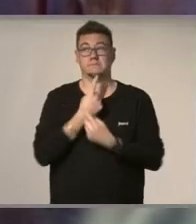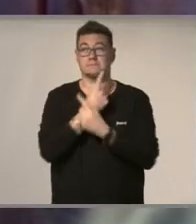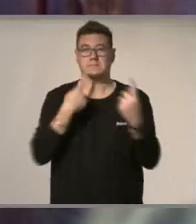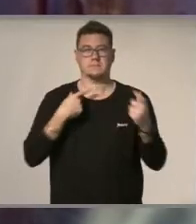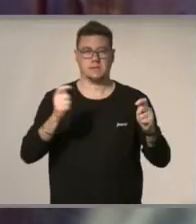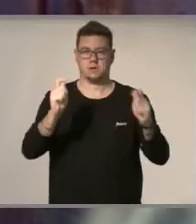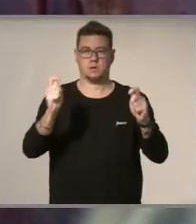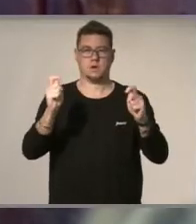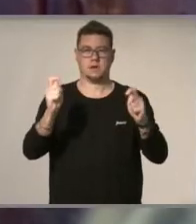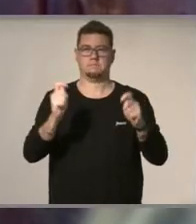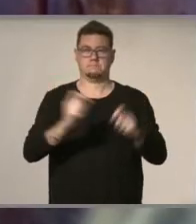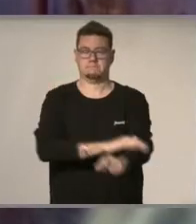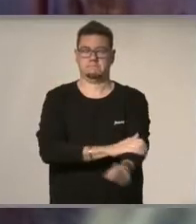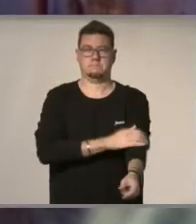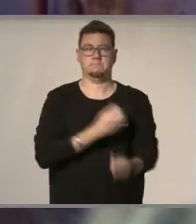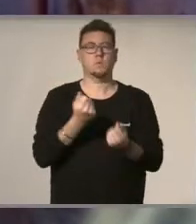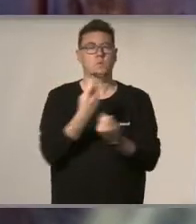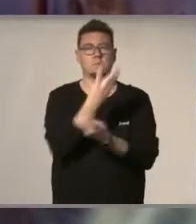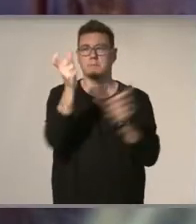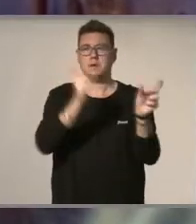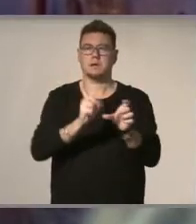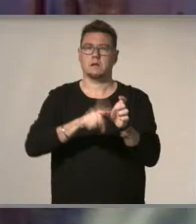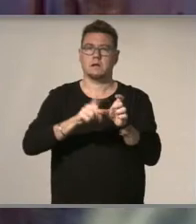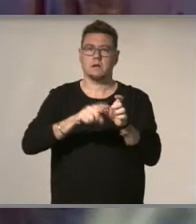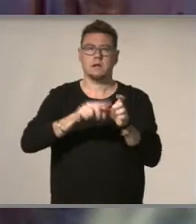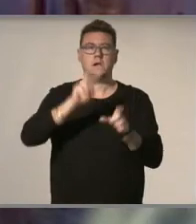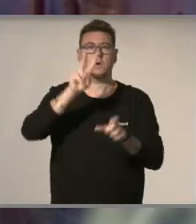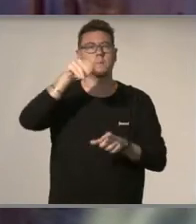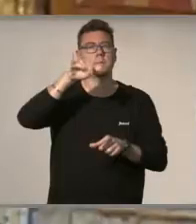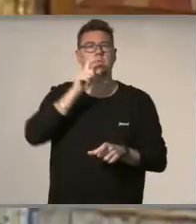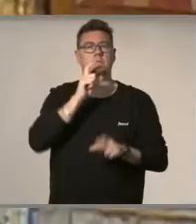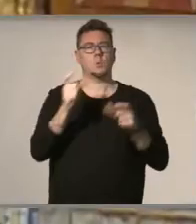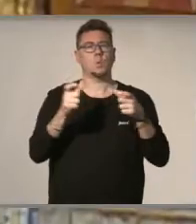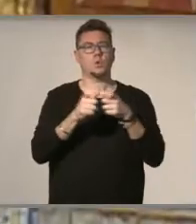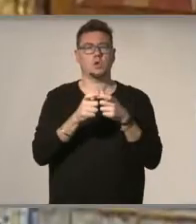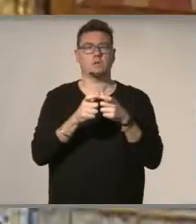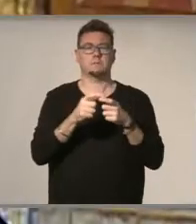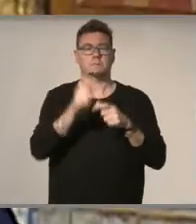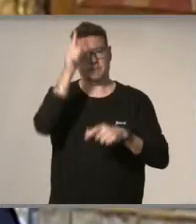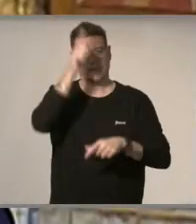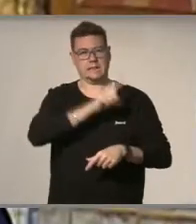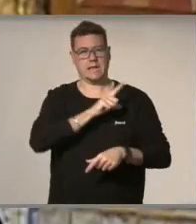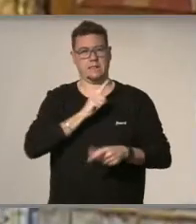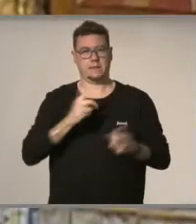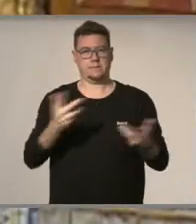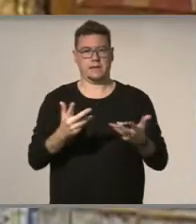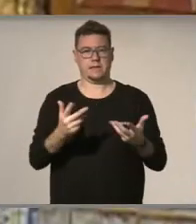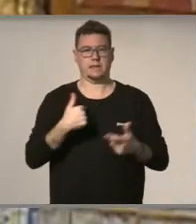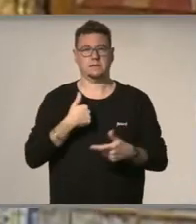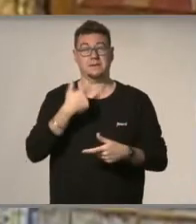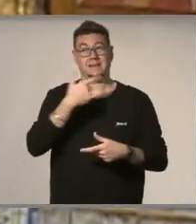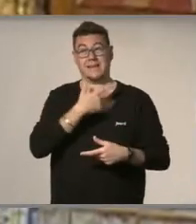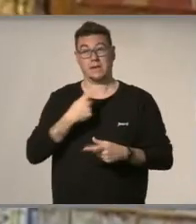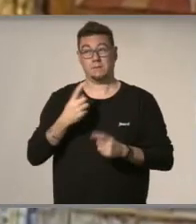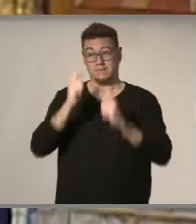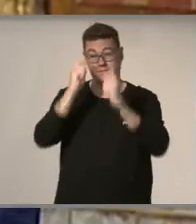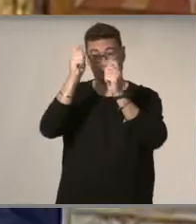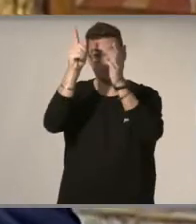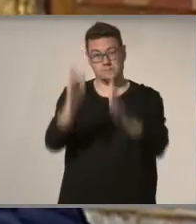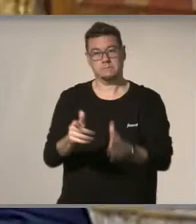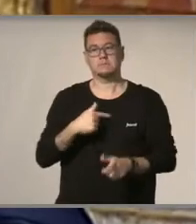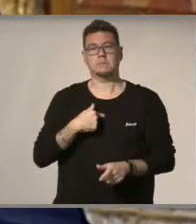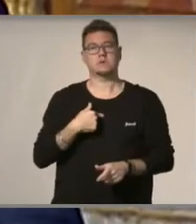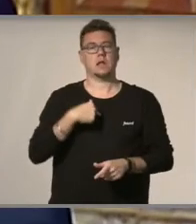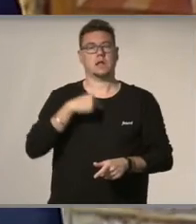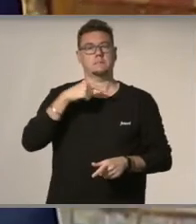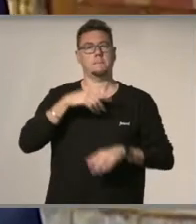enhorabuena a cuantos integran la Unión Militar de Emergencias, que me permito personalizar en la ministra de